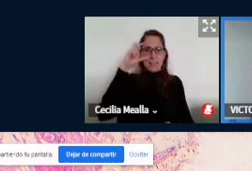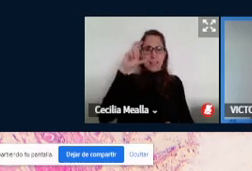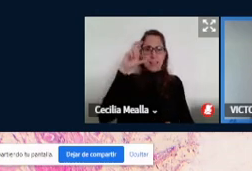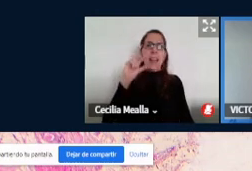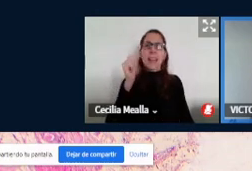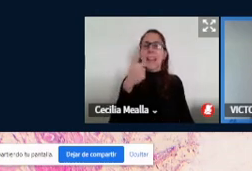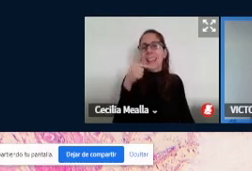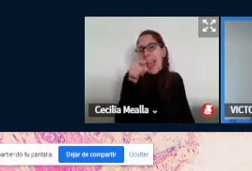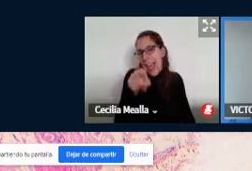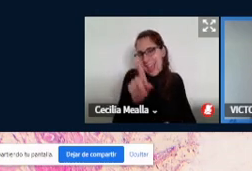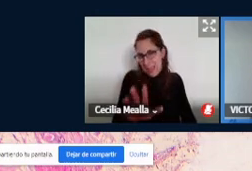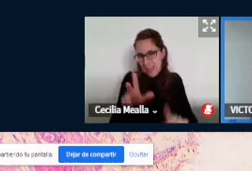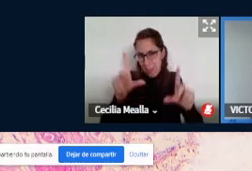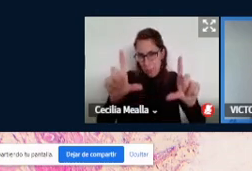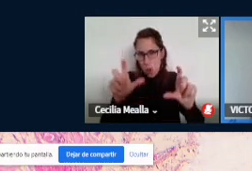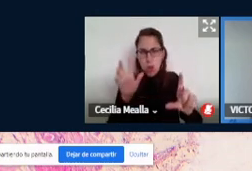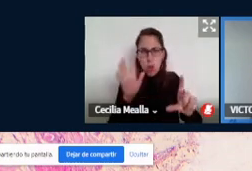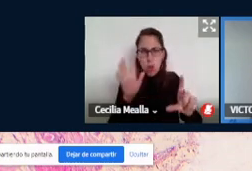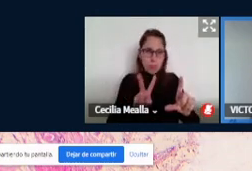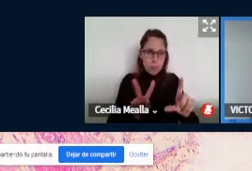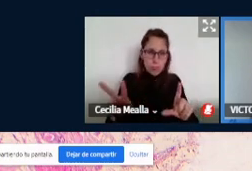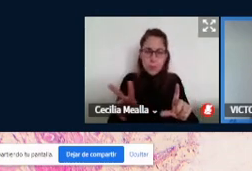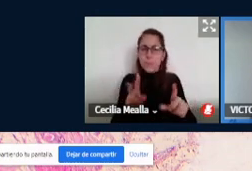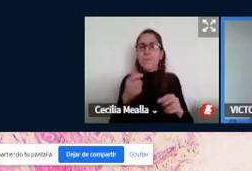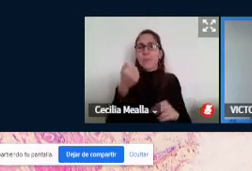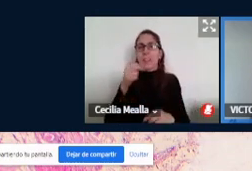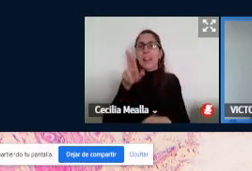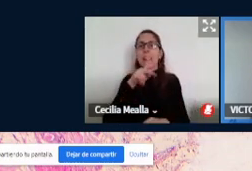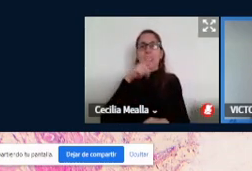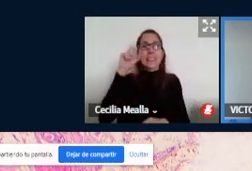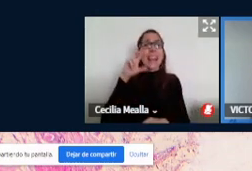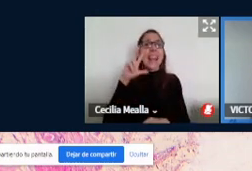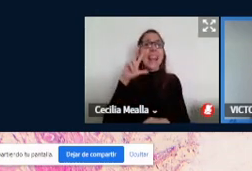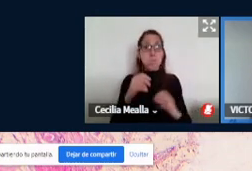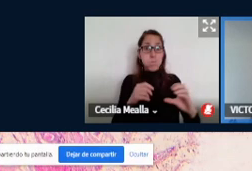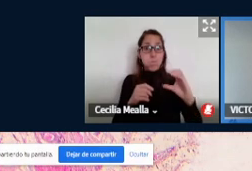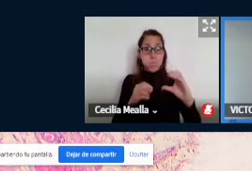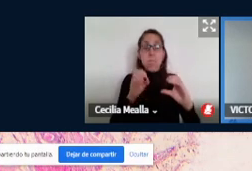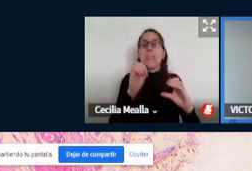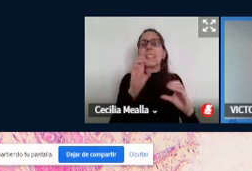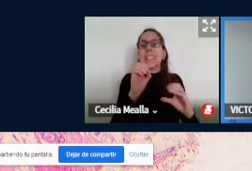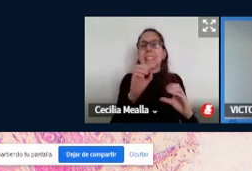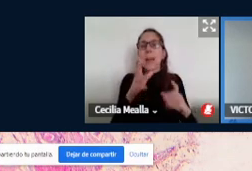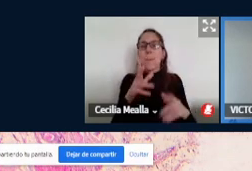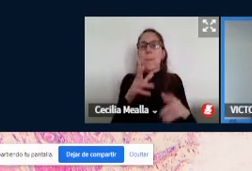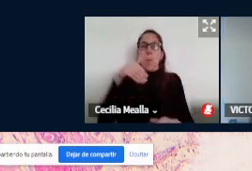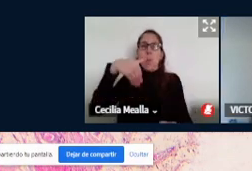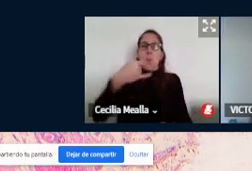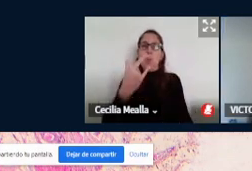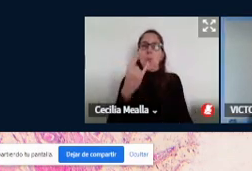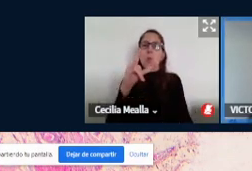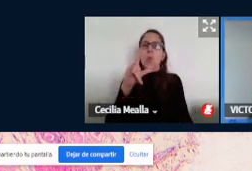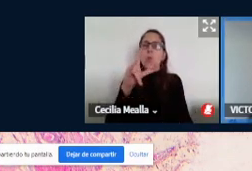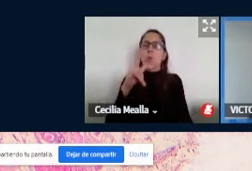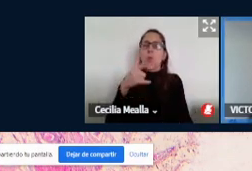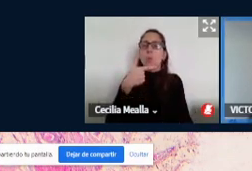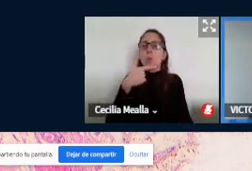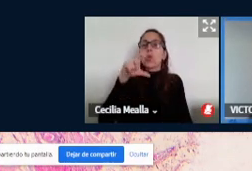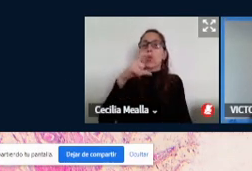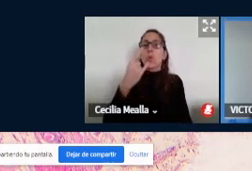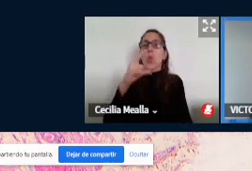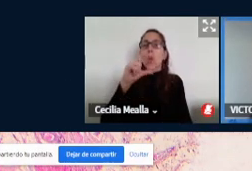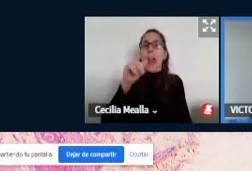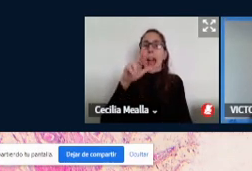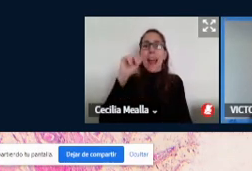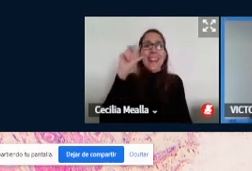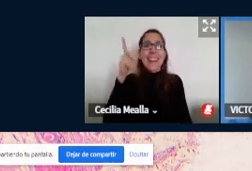este caso, acuérdense que las de mayor calibre se llamaban arterias musculares y que también